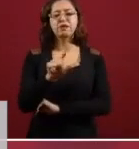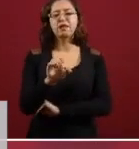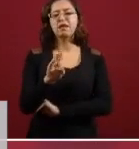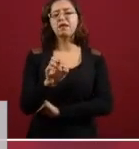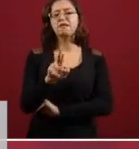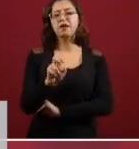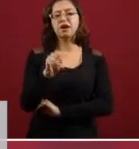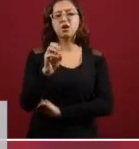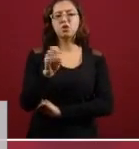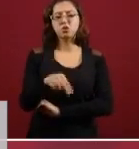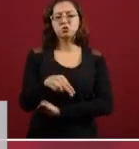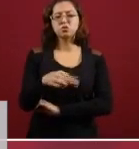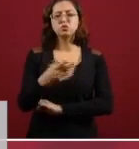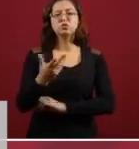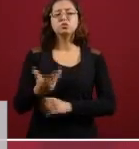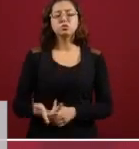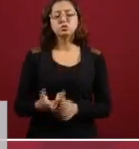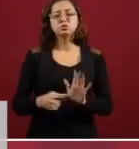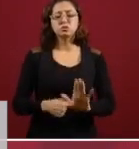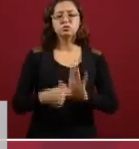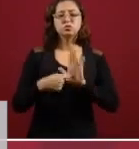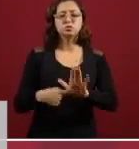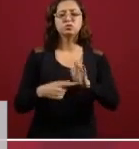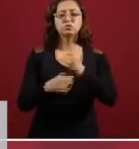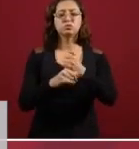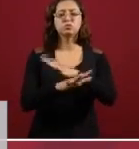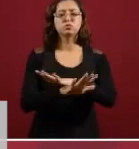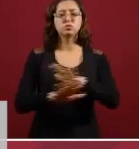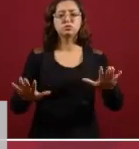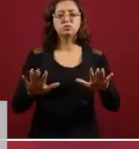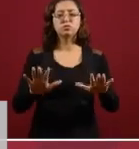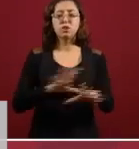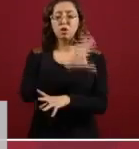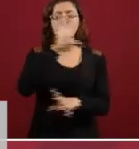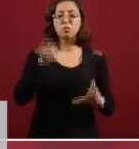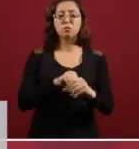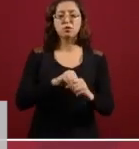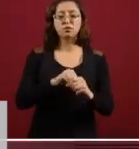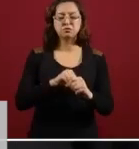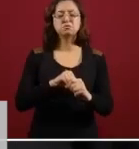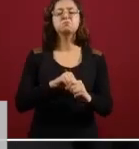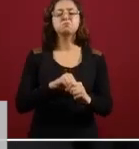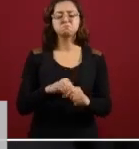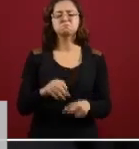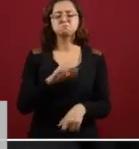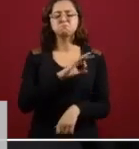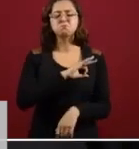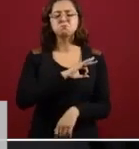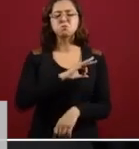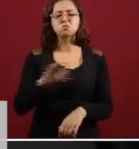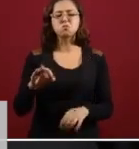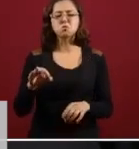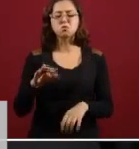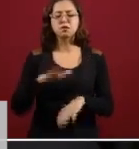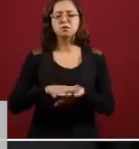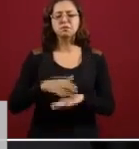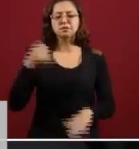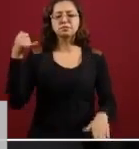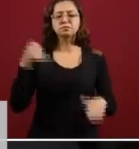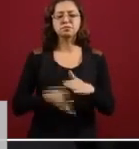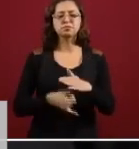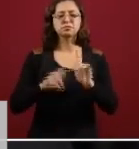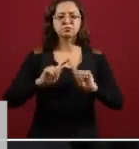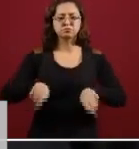El día de ayer en la Cámara de Diputados aprobaron dos reformas constitucionales. La primera es la modificación del artículo 35, que